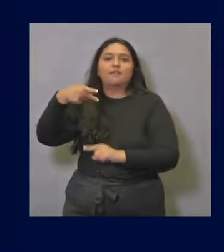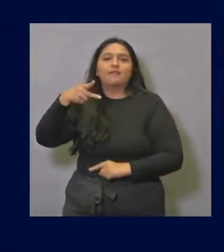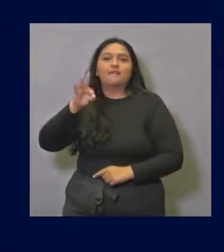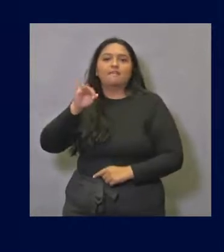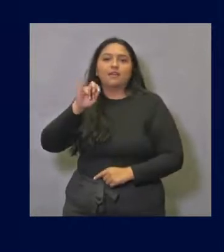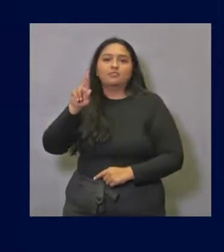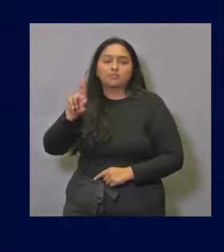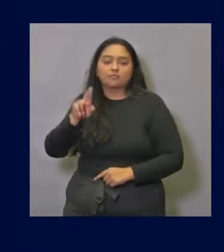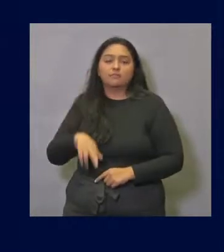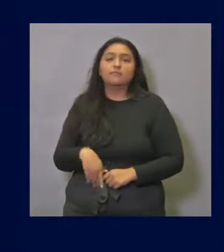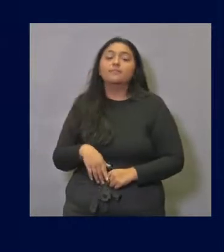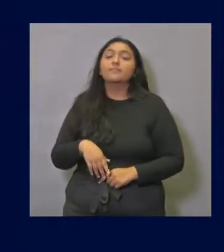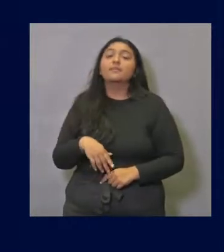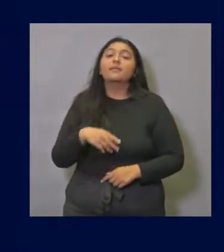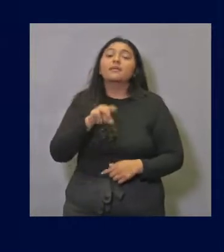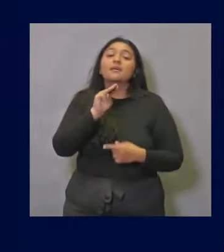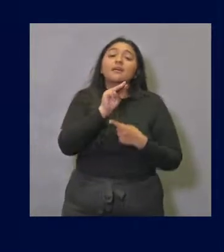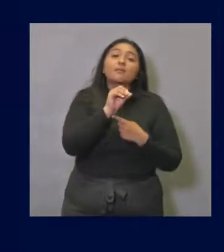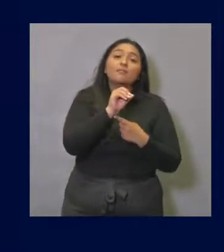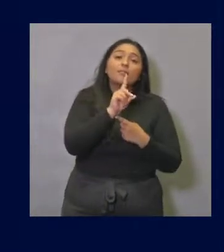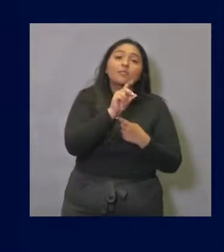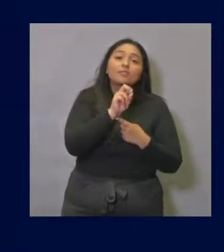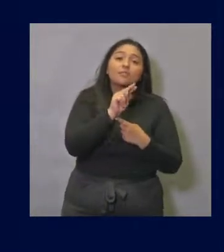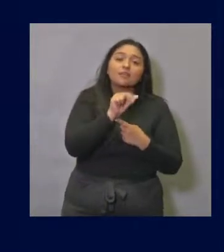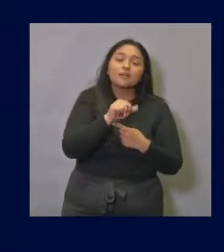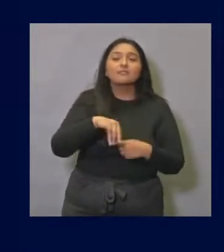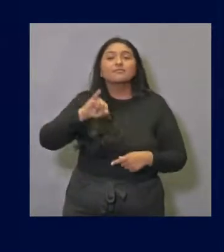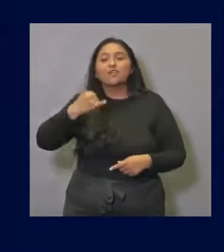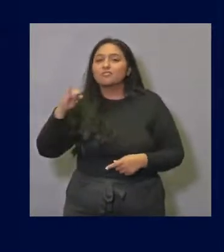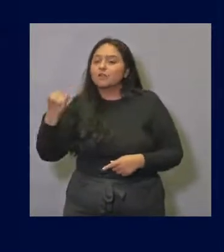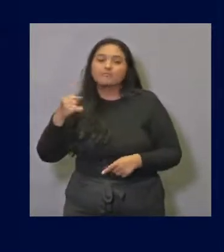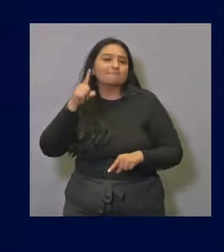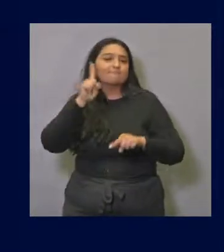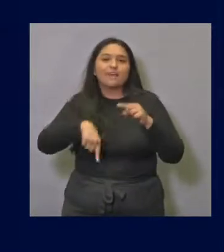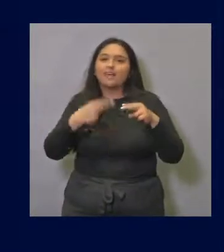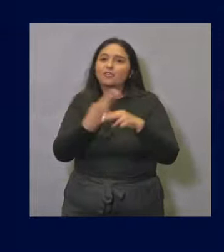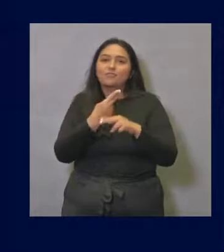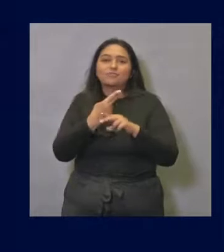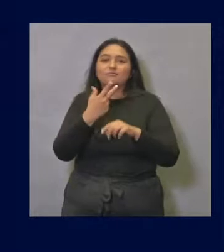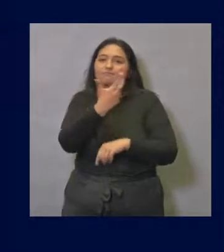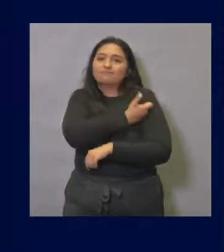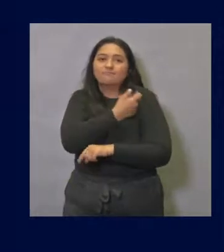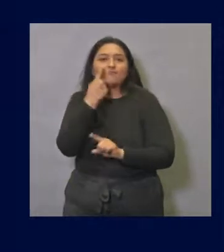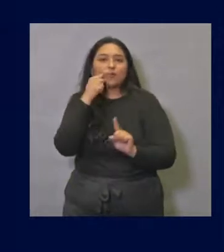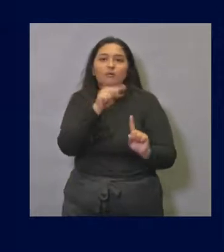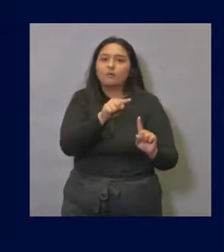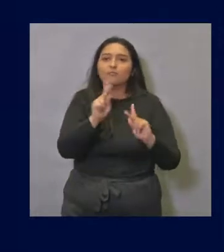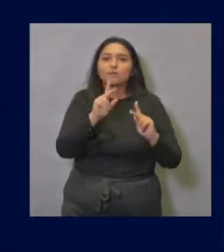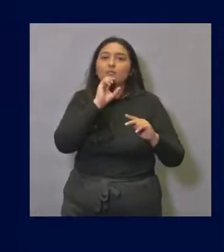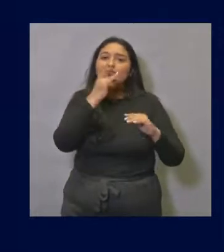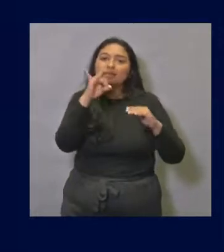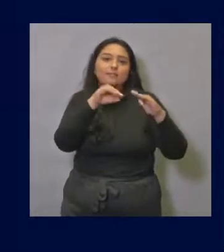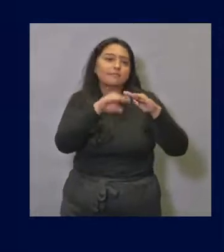autorización para usar la vacuna Moderna o Johnson & Johnson para menores de 18 años. Los proveedores